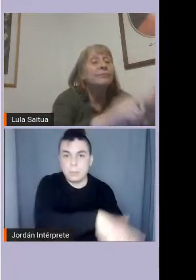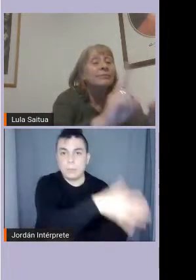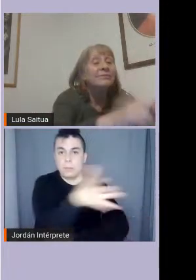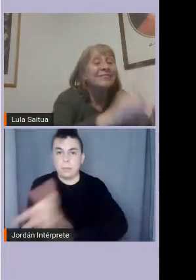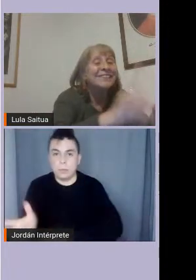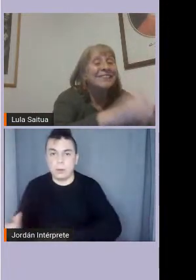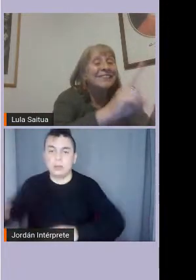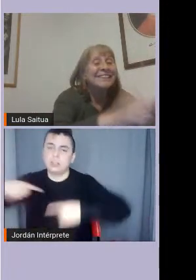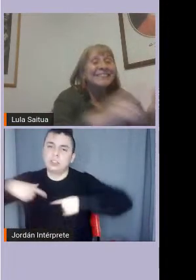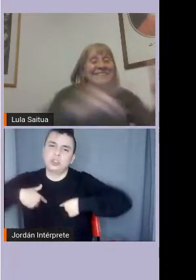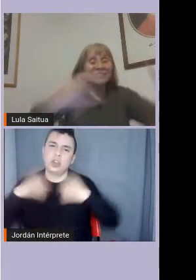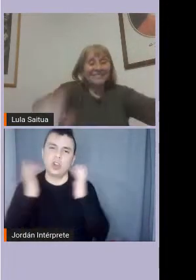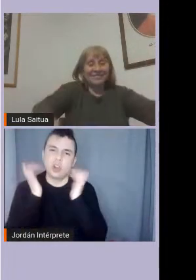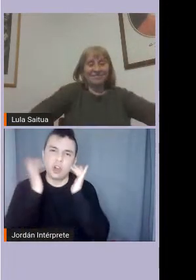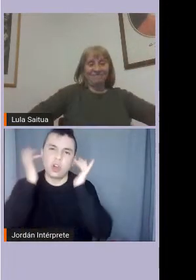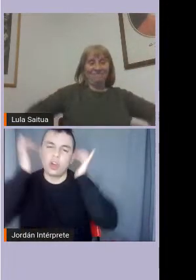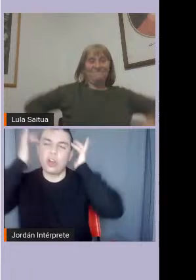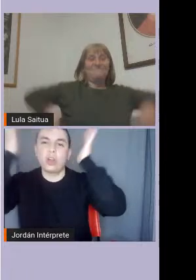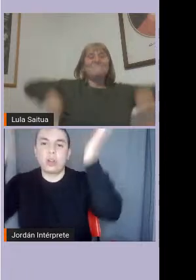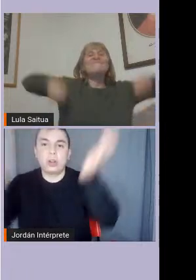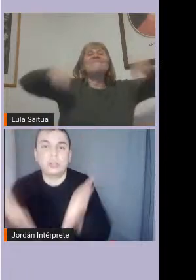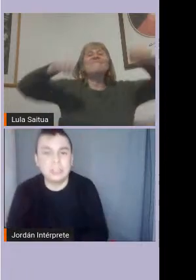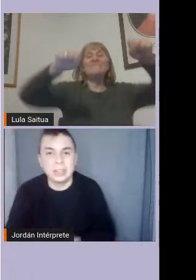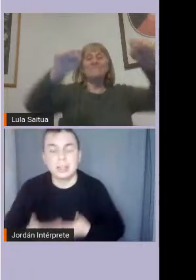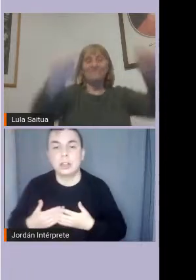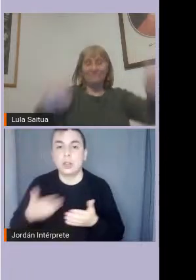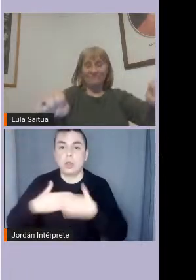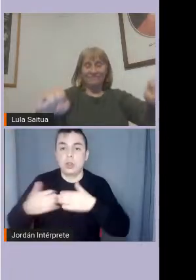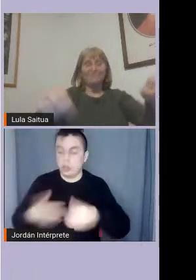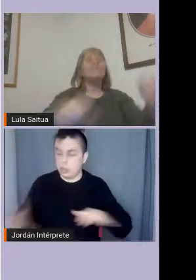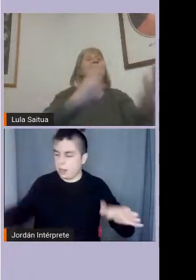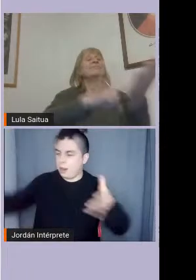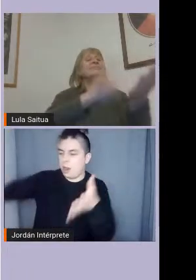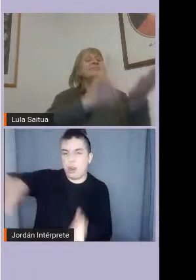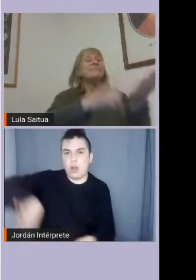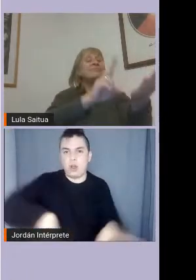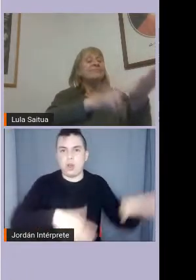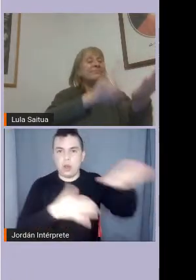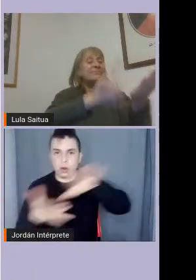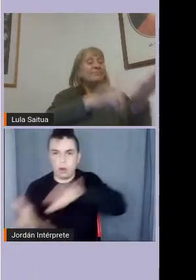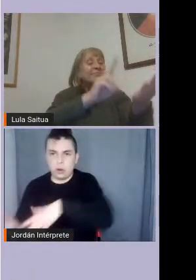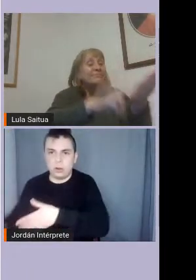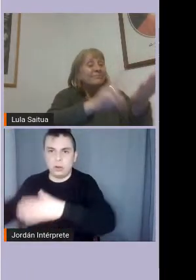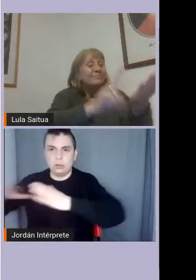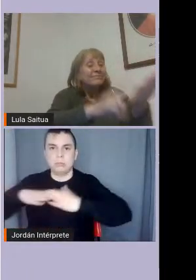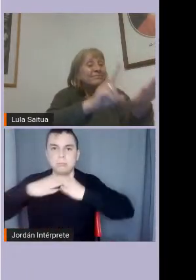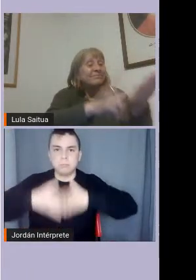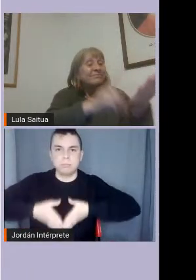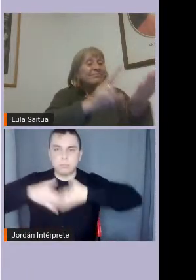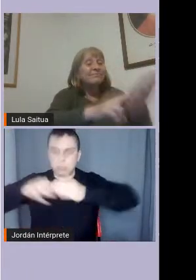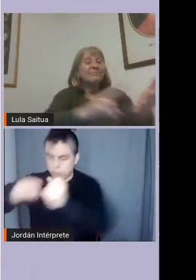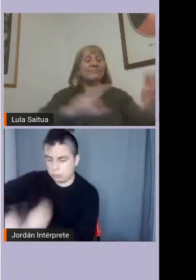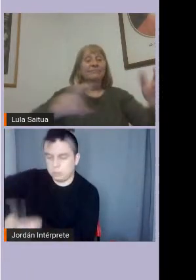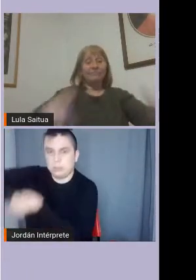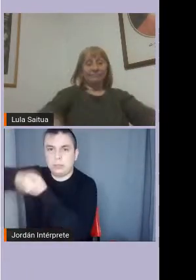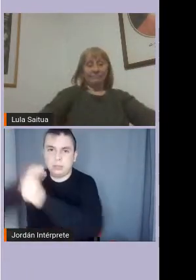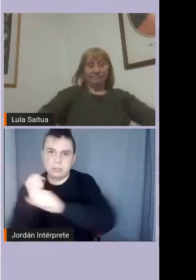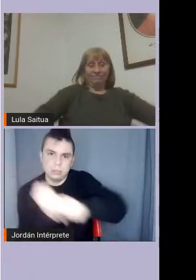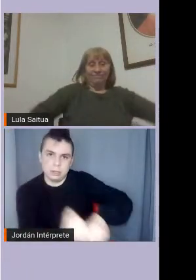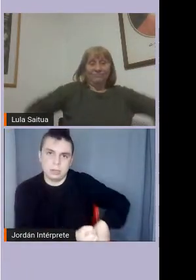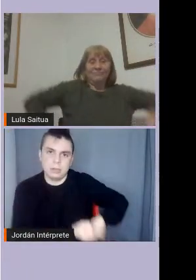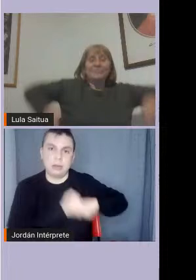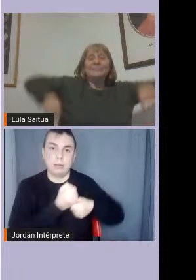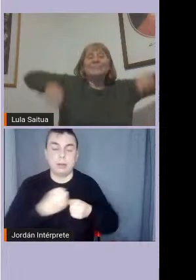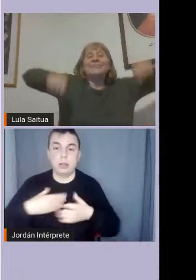estoy, junto a las olas remando voy. En